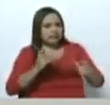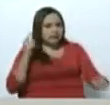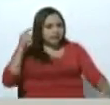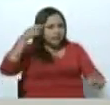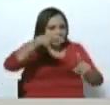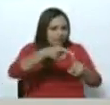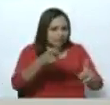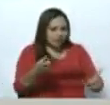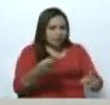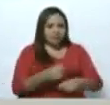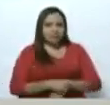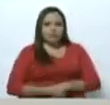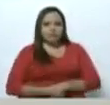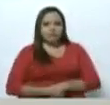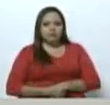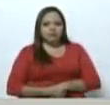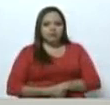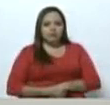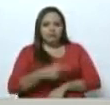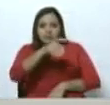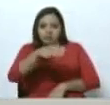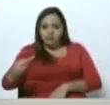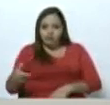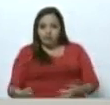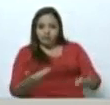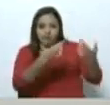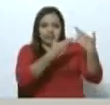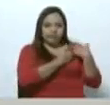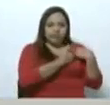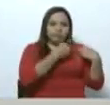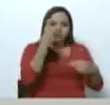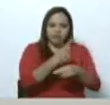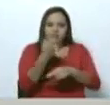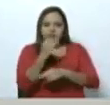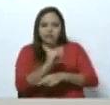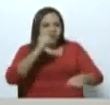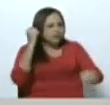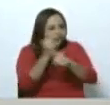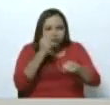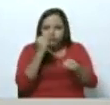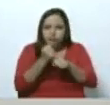directa obliga a los funcionarios, a las funcionarias, a estar en el terreno.